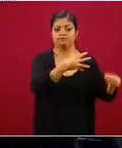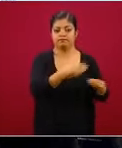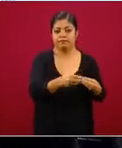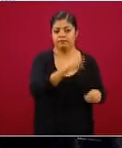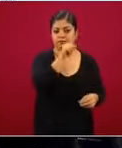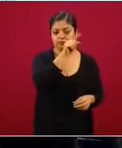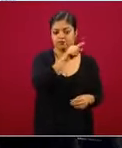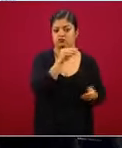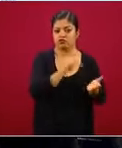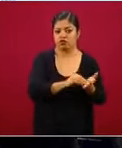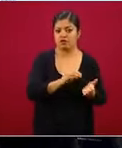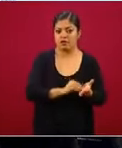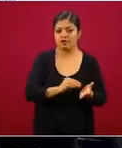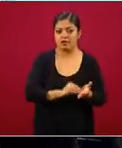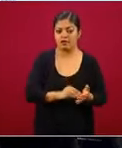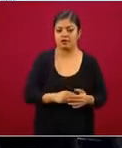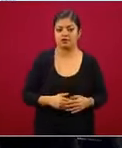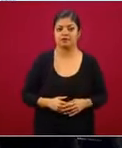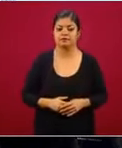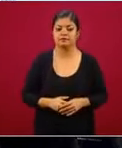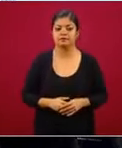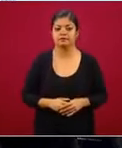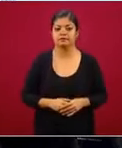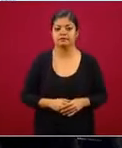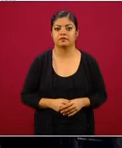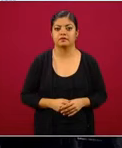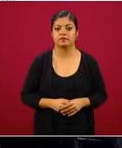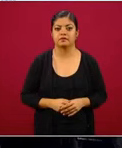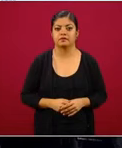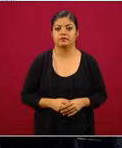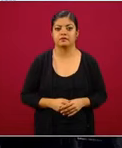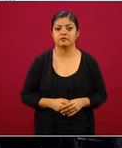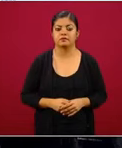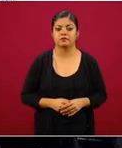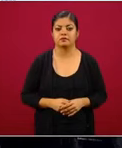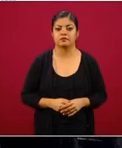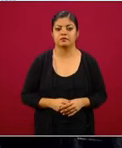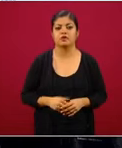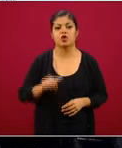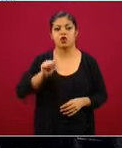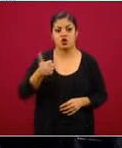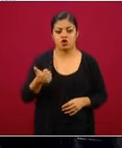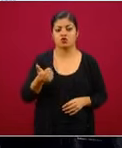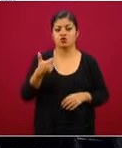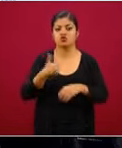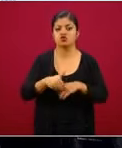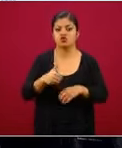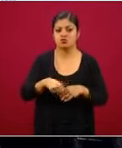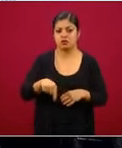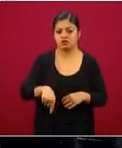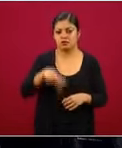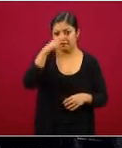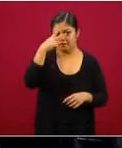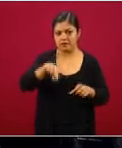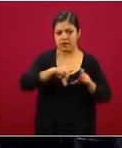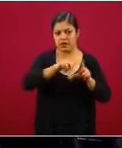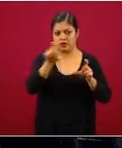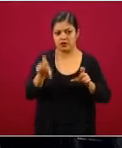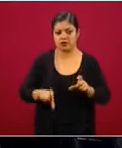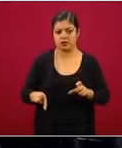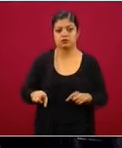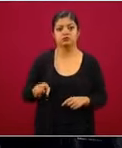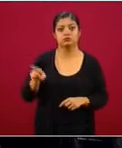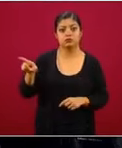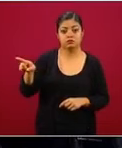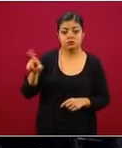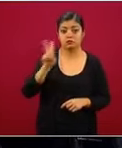esta proporción importante de pandemia activa. Pasamos ahora a los números nacionales. En la siguiente diapositiva, el día